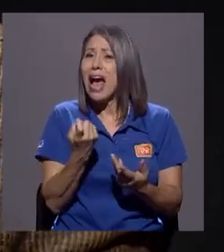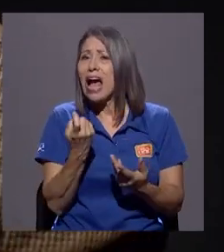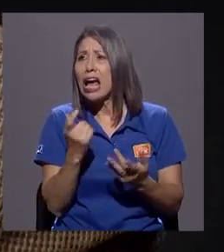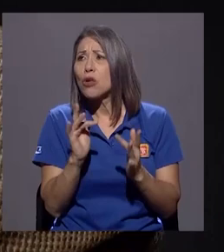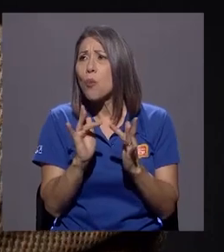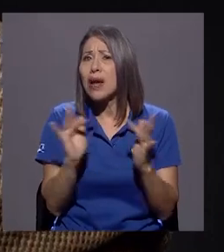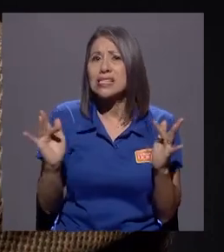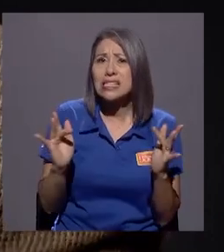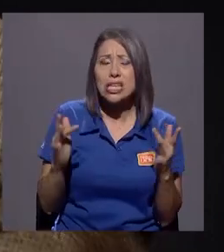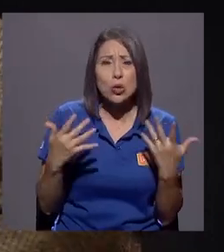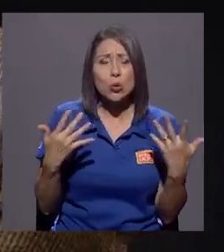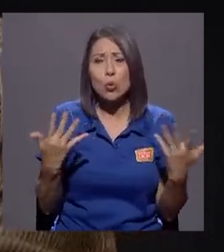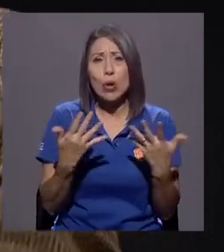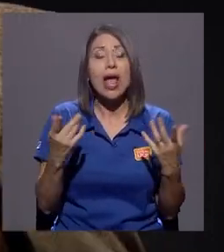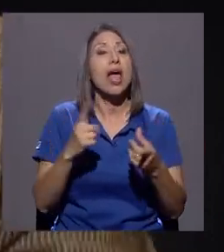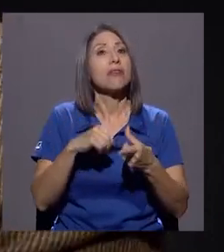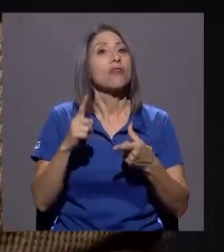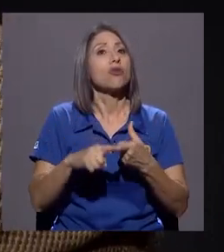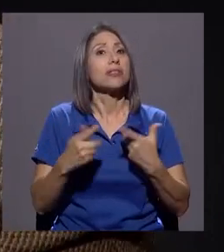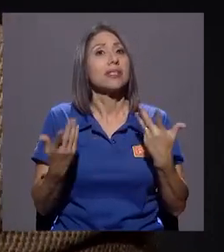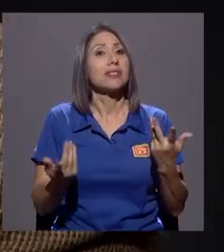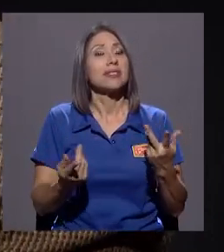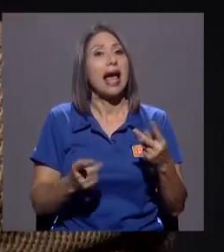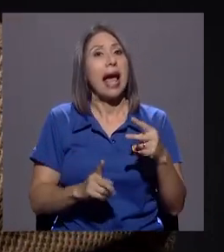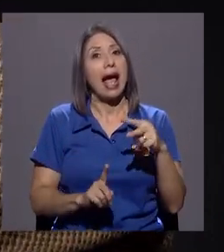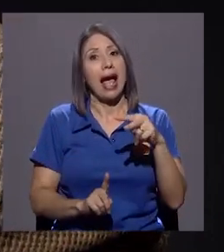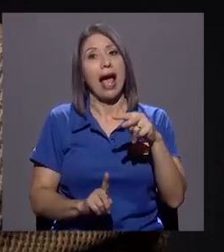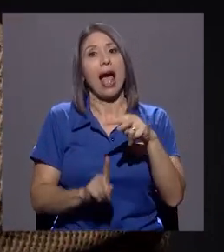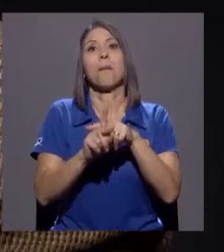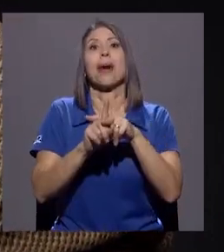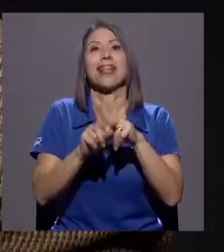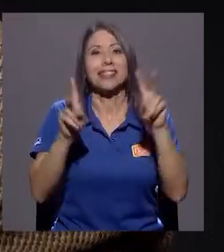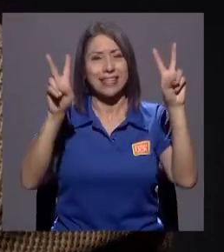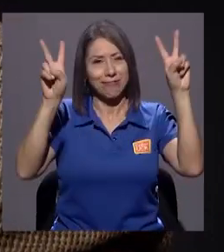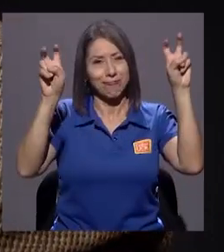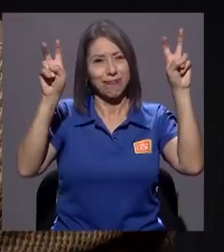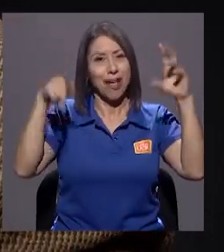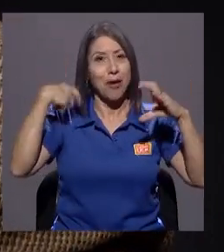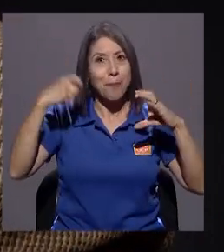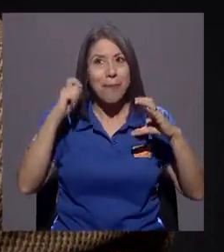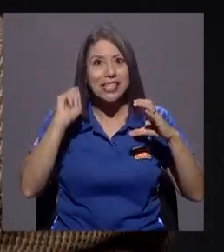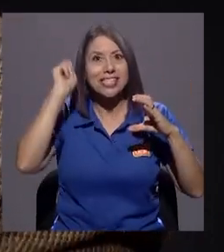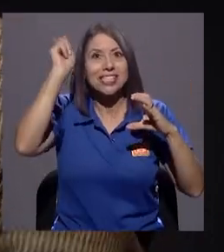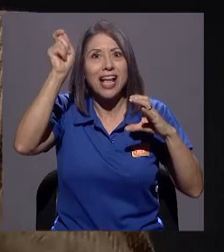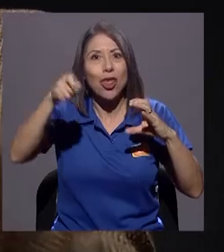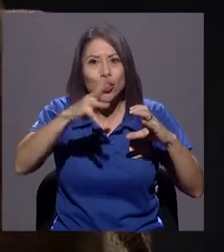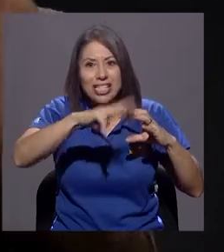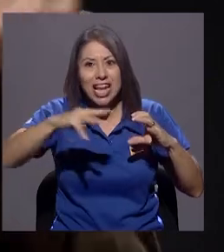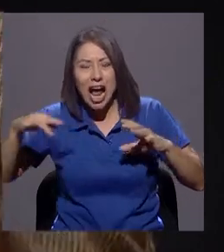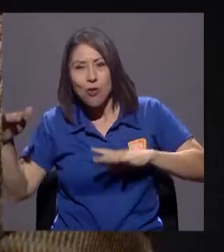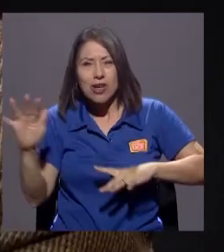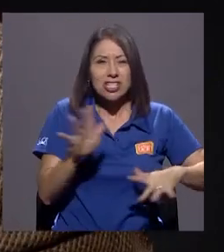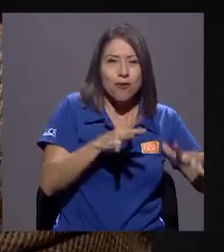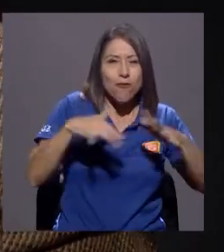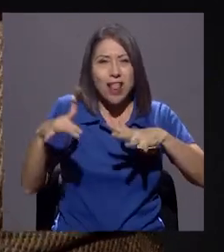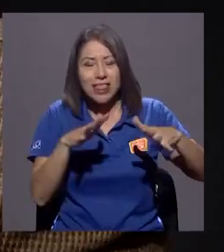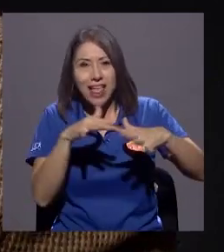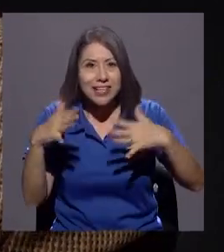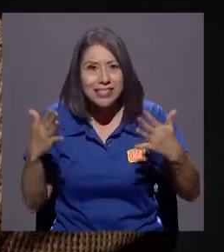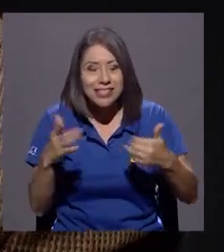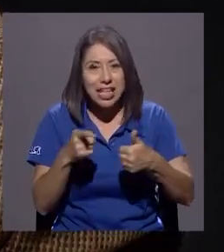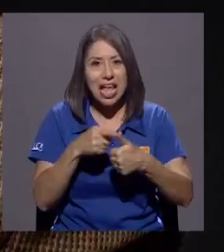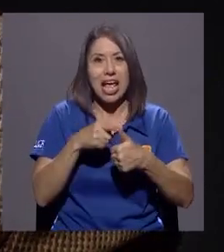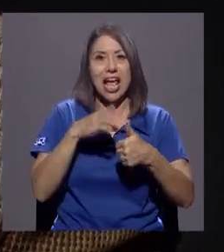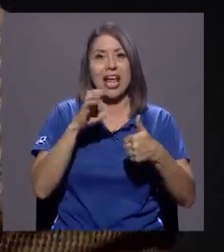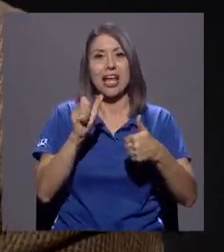vacío inmenso y entonces aparecen los pescadores en aguas revueltas y castró por un